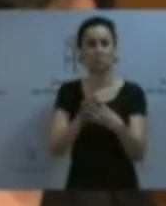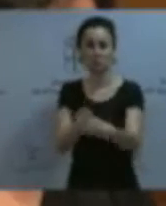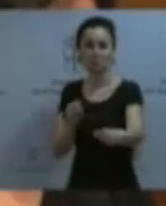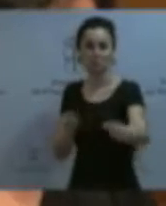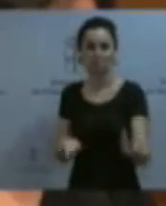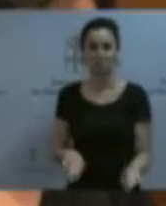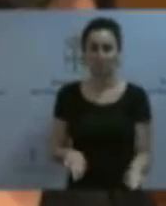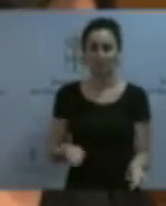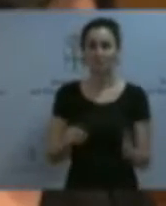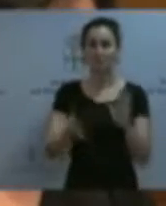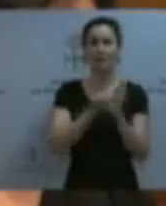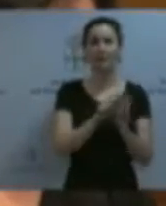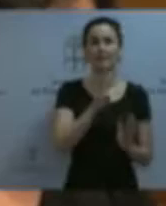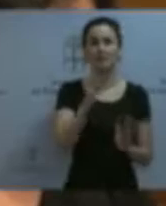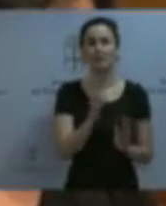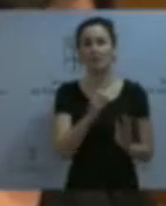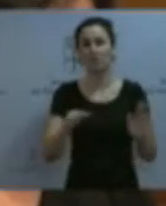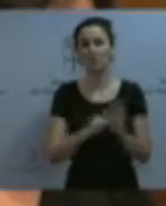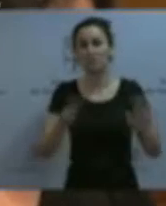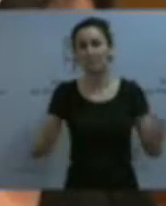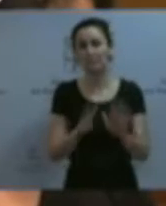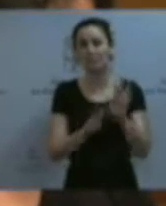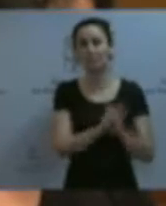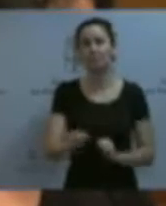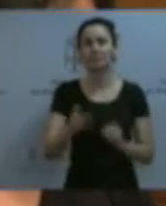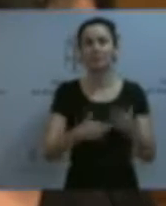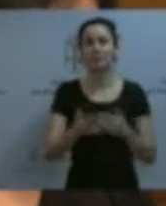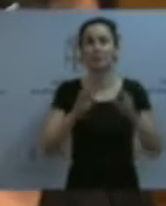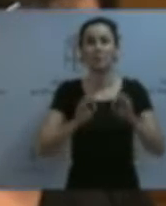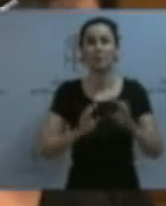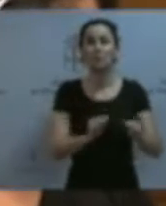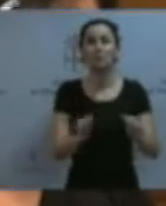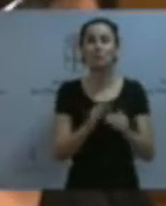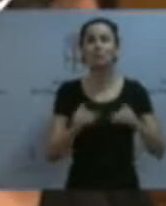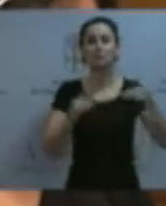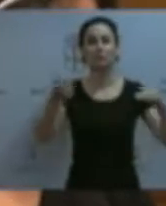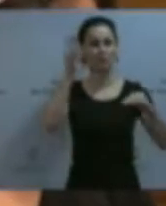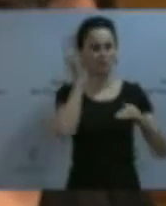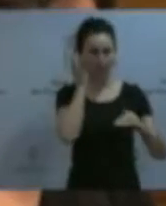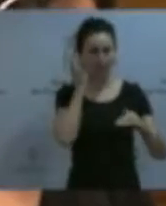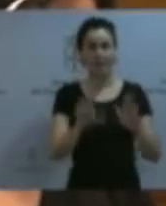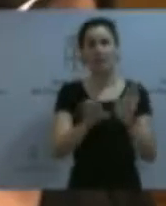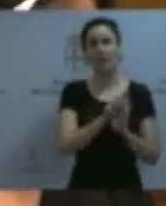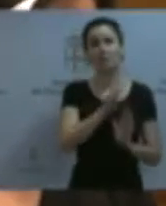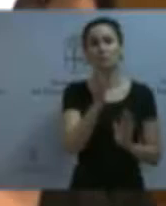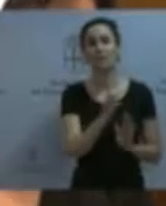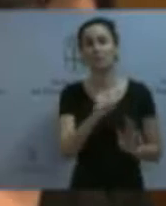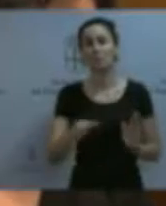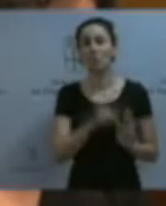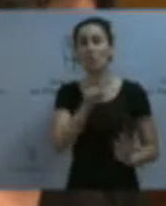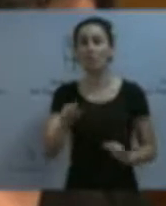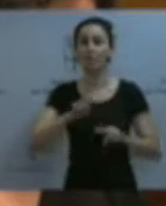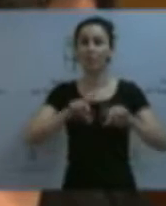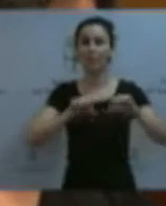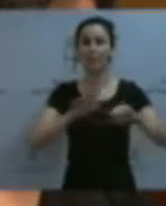Cita la Ley 3/2007 de 22 de marzo para la igualdad efectiva de mujeres y hombres y la Ley 2/2011 del Principado de Asturias